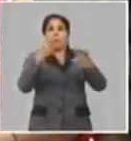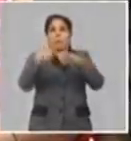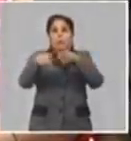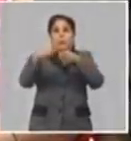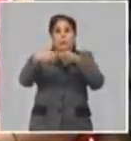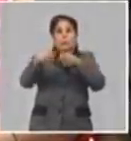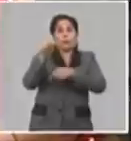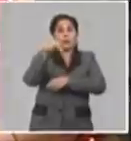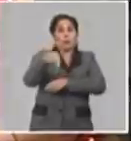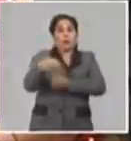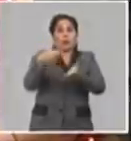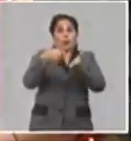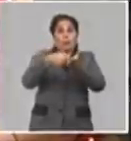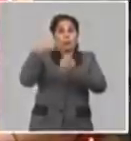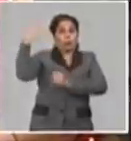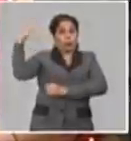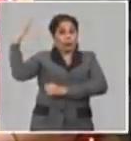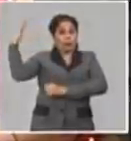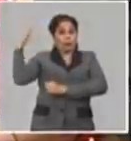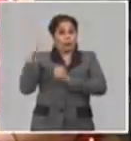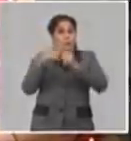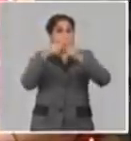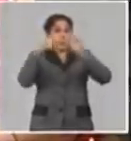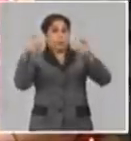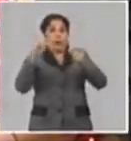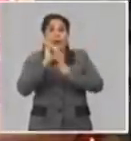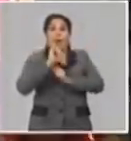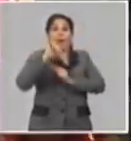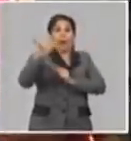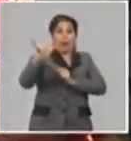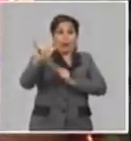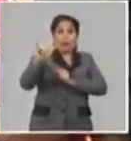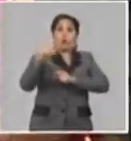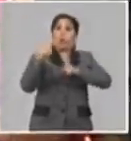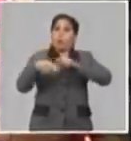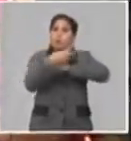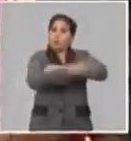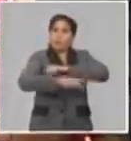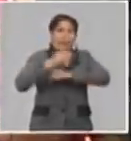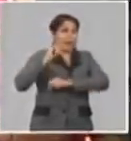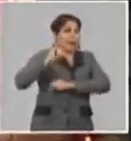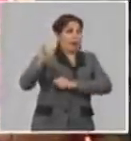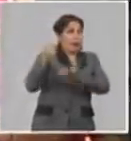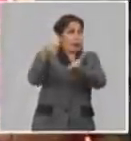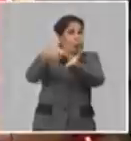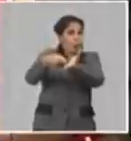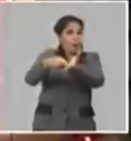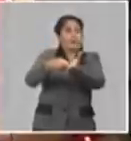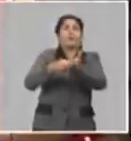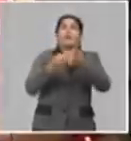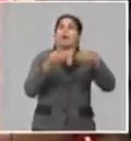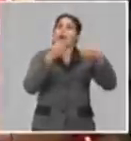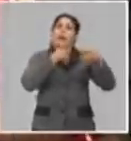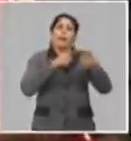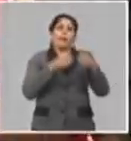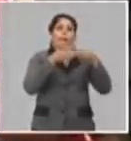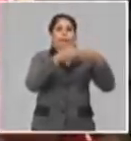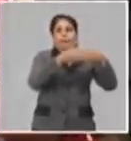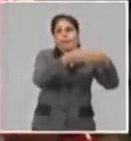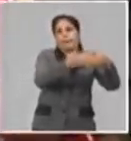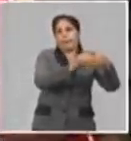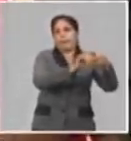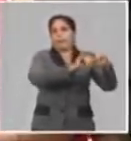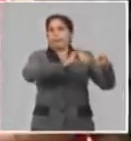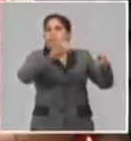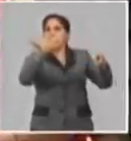que estamos adquiriendo en mercados distantes, el riesgo que estamos asumiendo además en transportarlo, el destino que